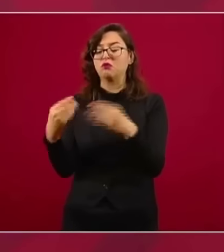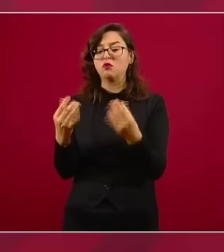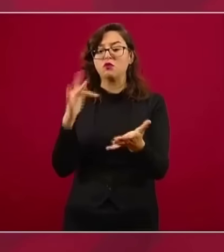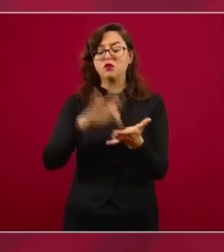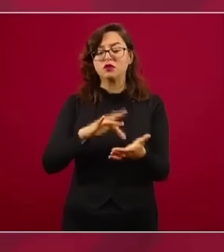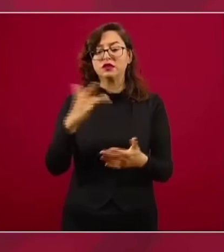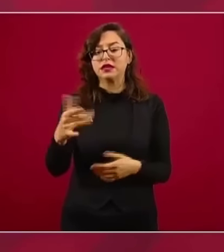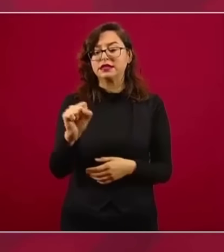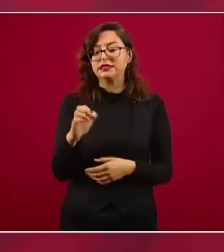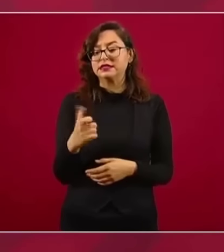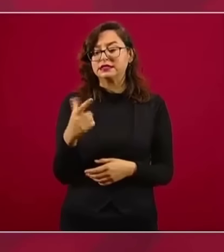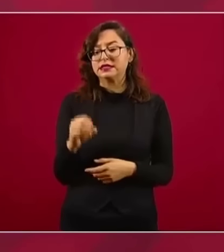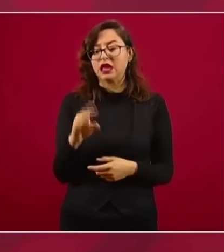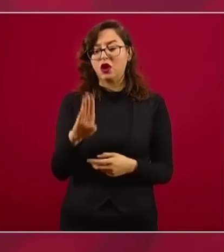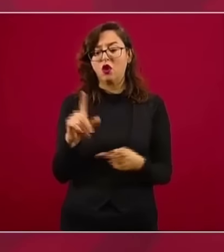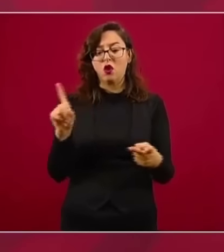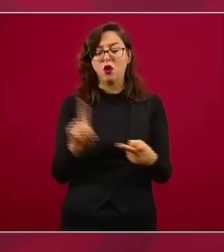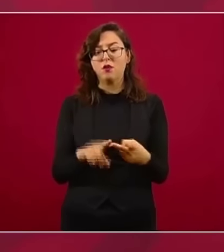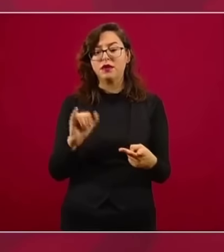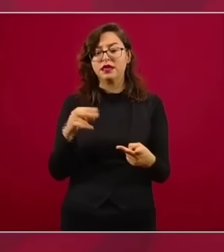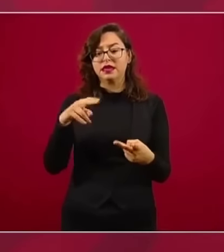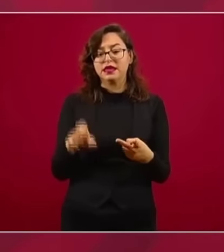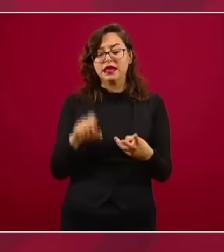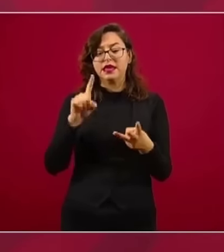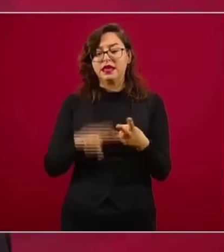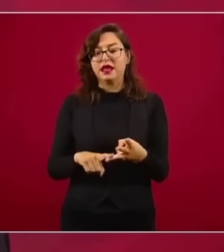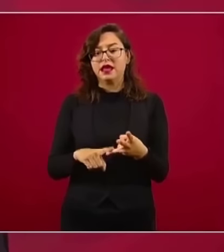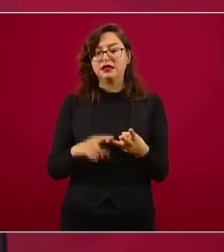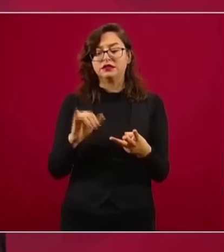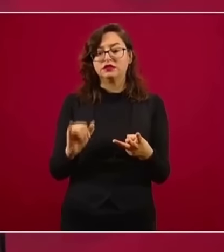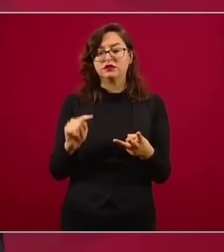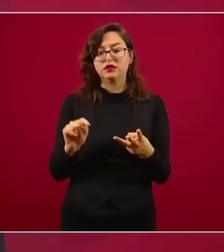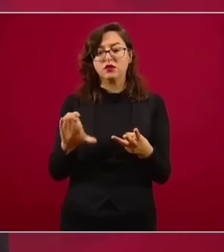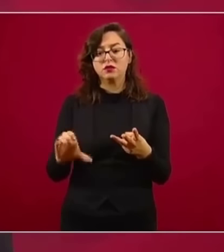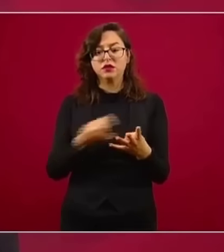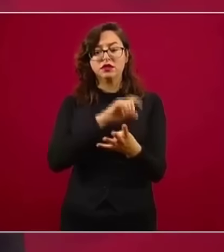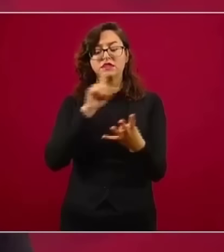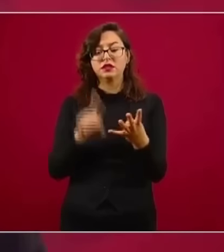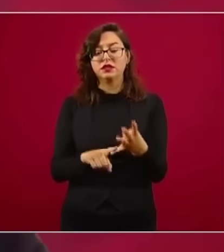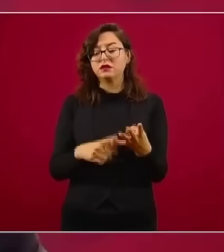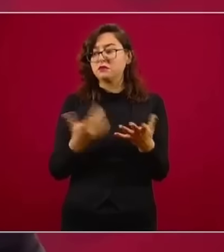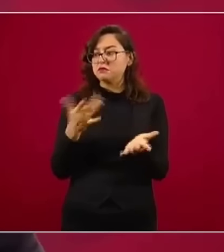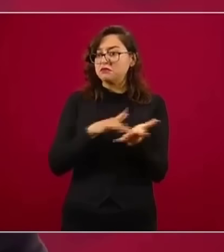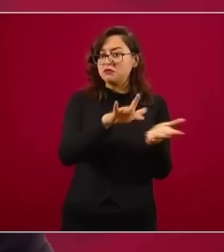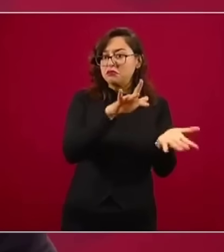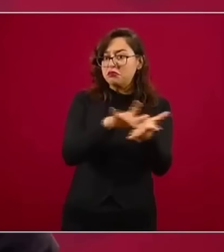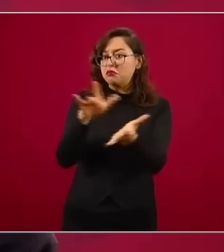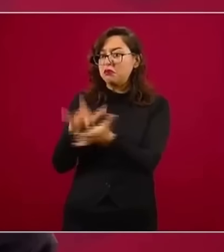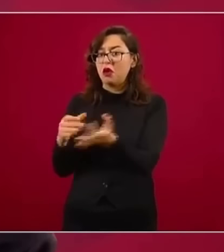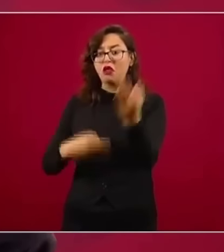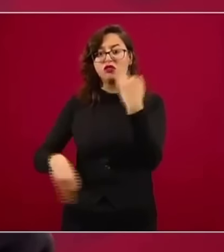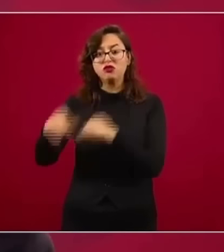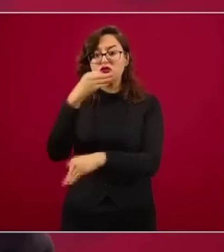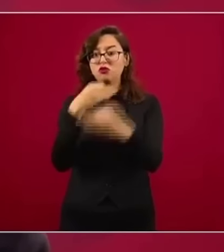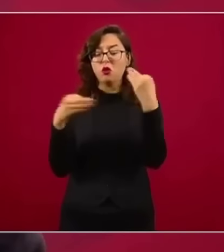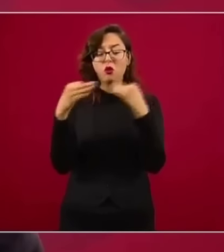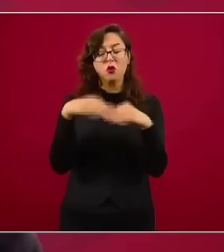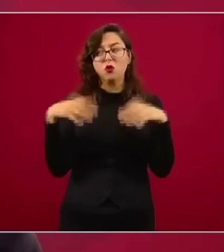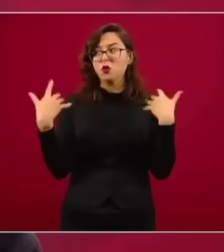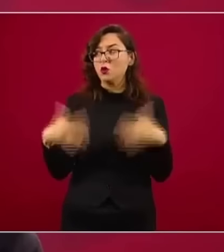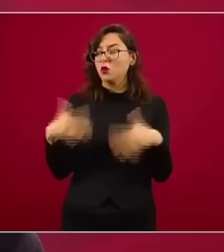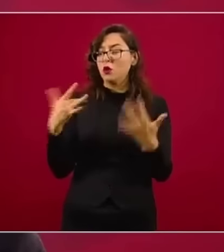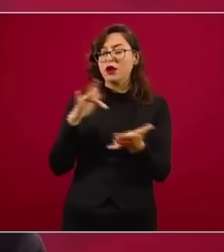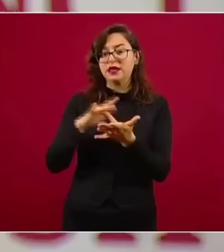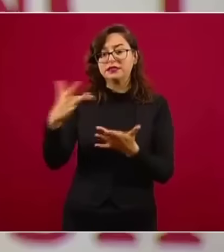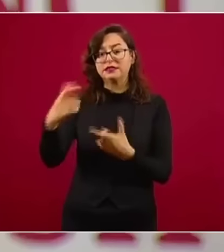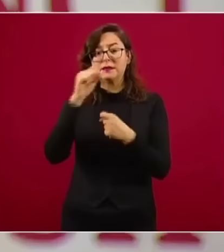Instituto Federal de Telecomunicaciones y RTC, todo el apoyo que nos han dado. También la aprobación de